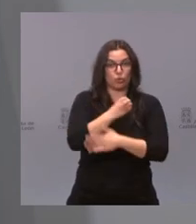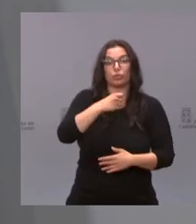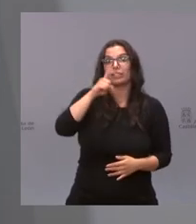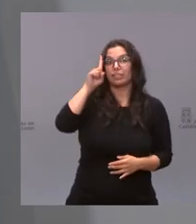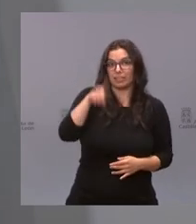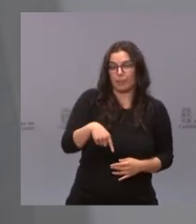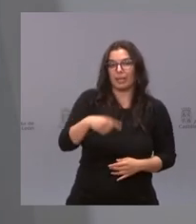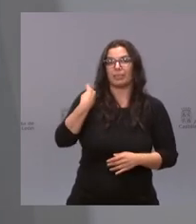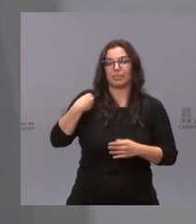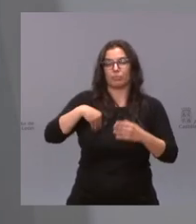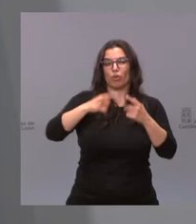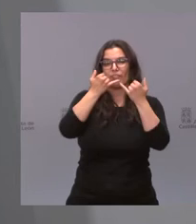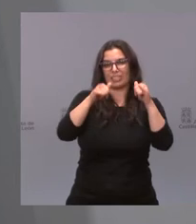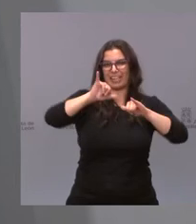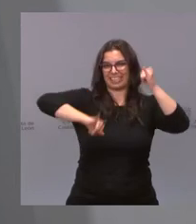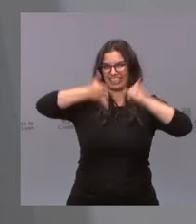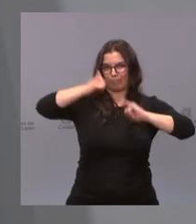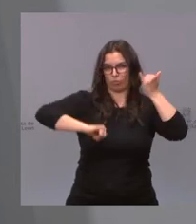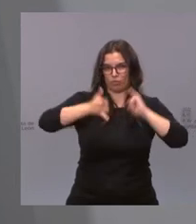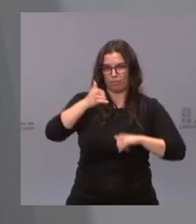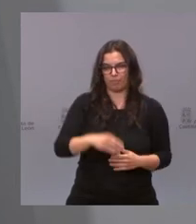de Titirimundi. Pero no es bueno,